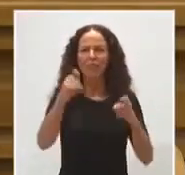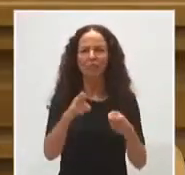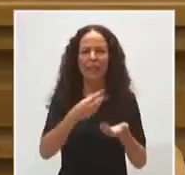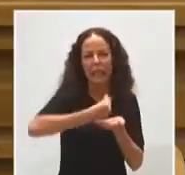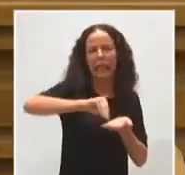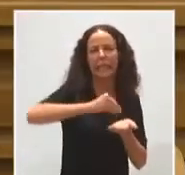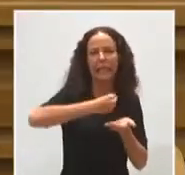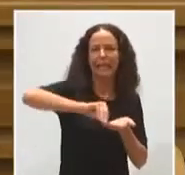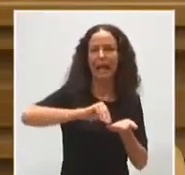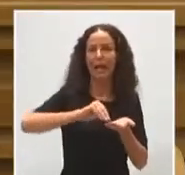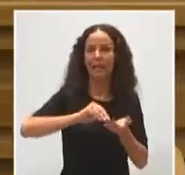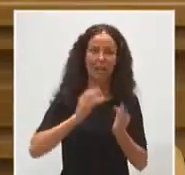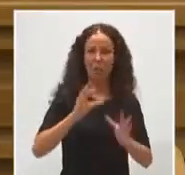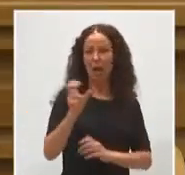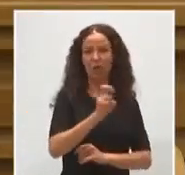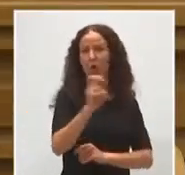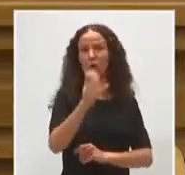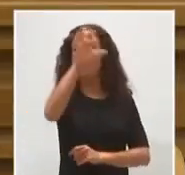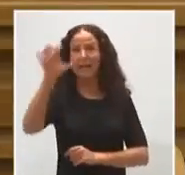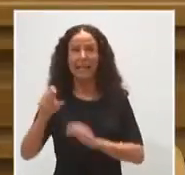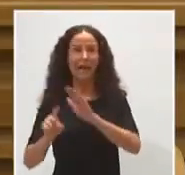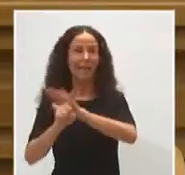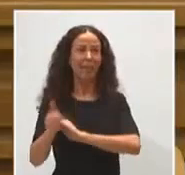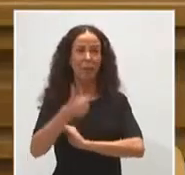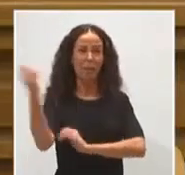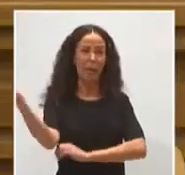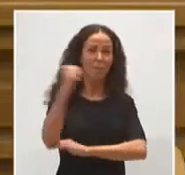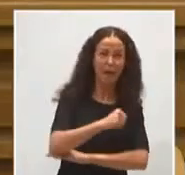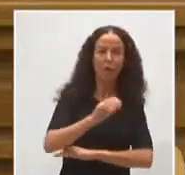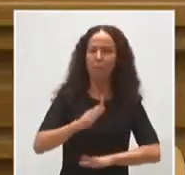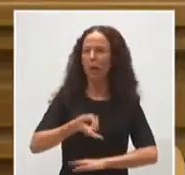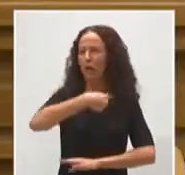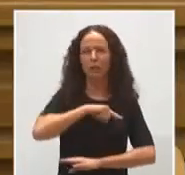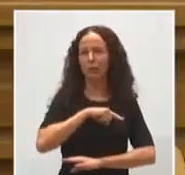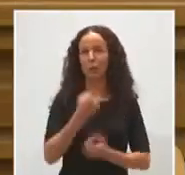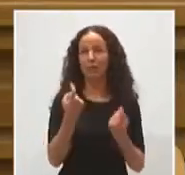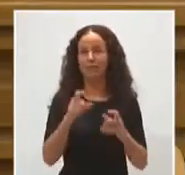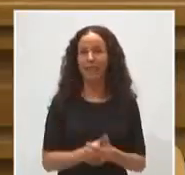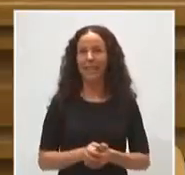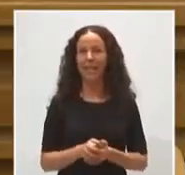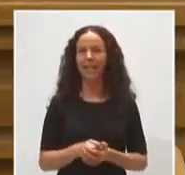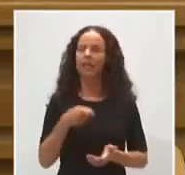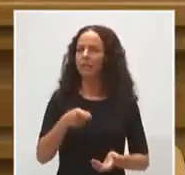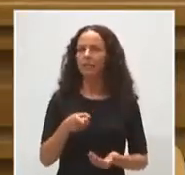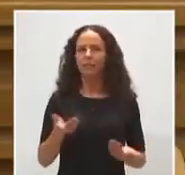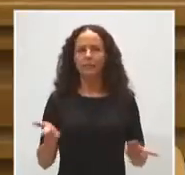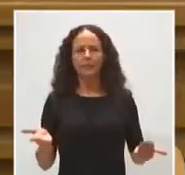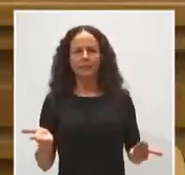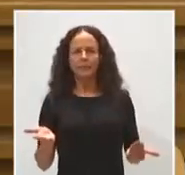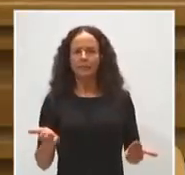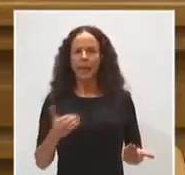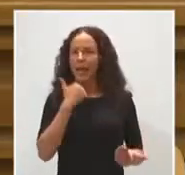como pasa en países más avanzados que nosotros bueno yo creo que no deja de ser una paradoja realmente triste